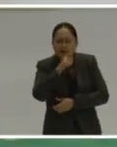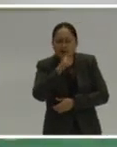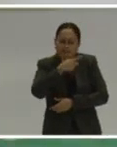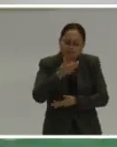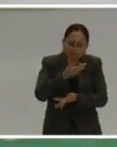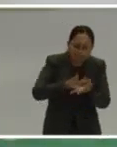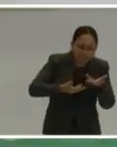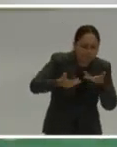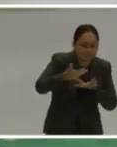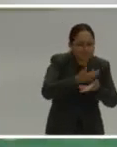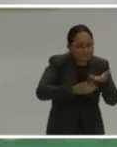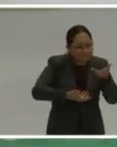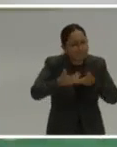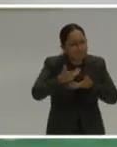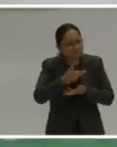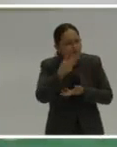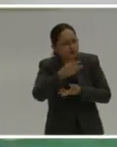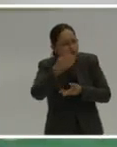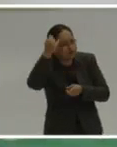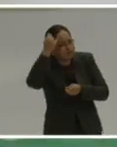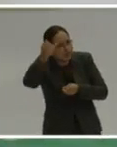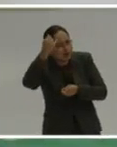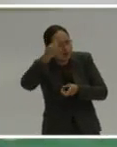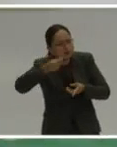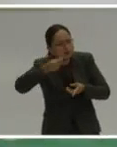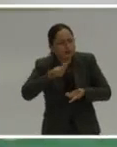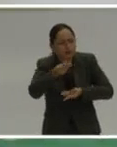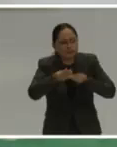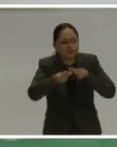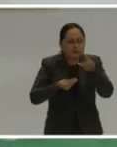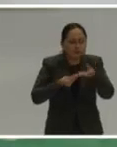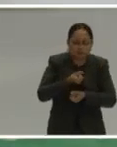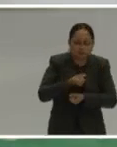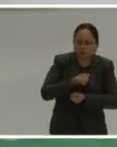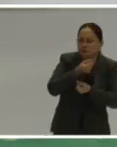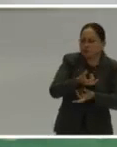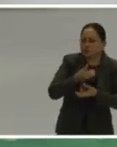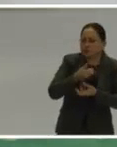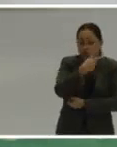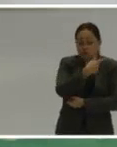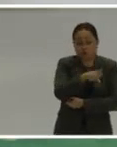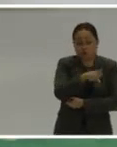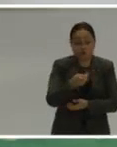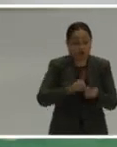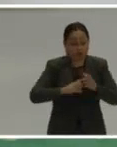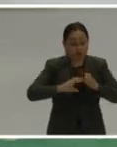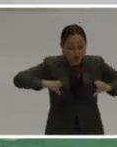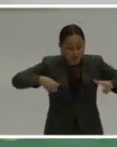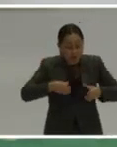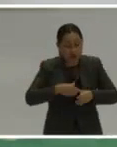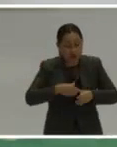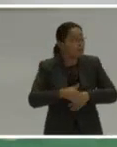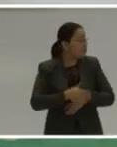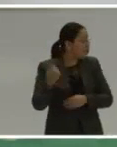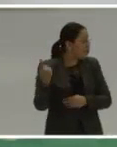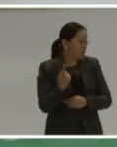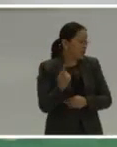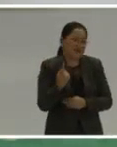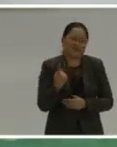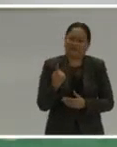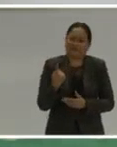con pensamiento propio, con ideología propia, porque muchas cosas se han